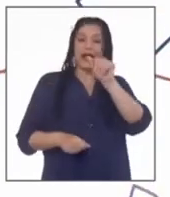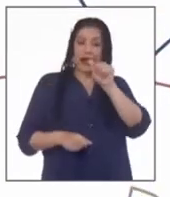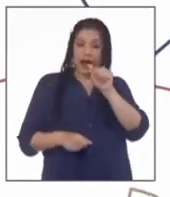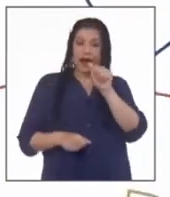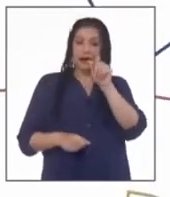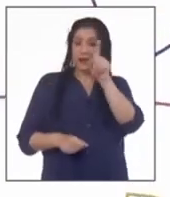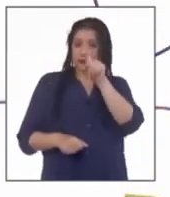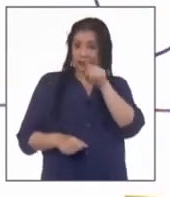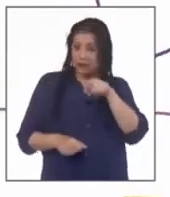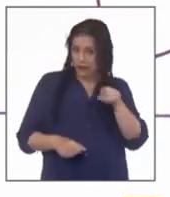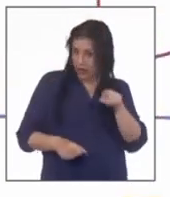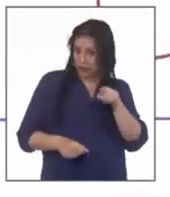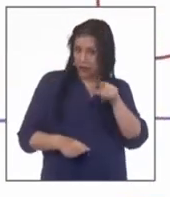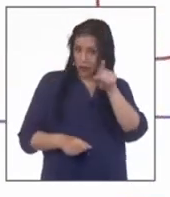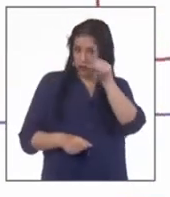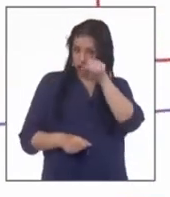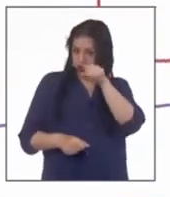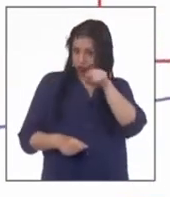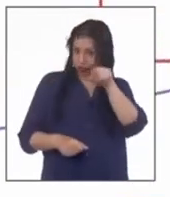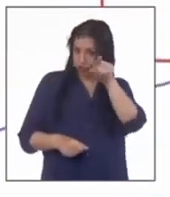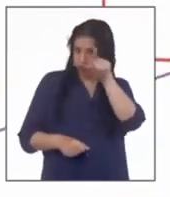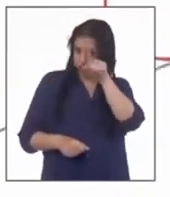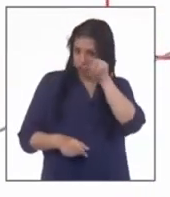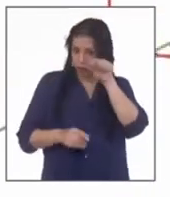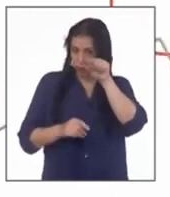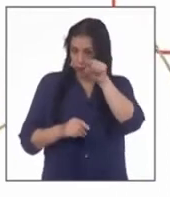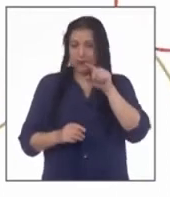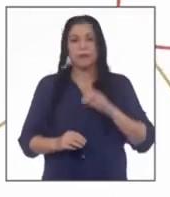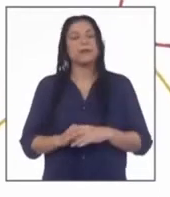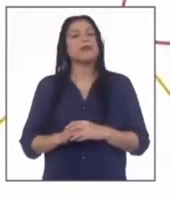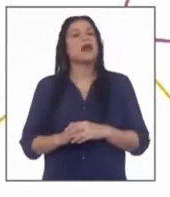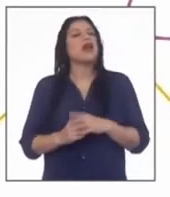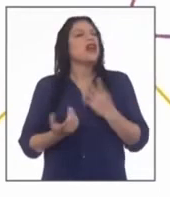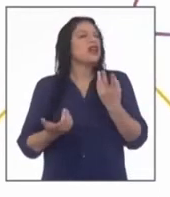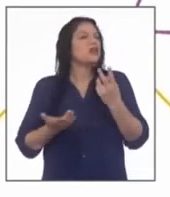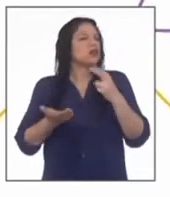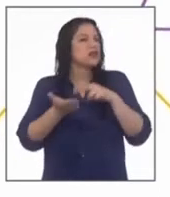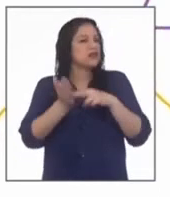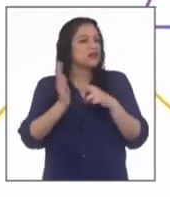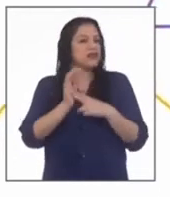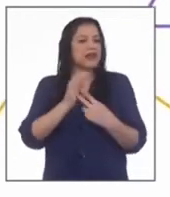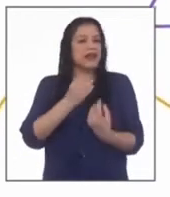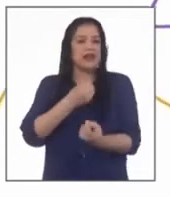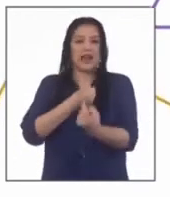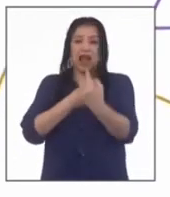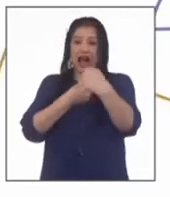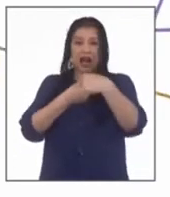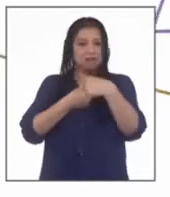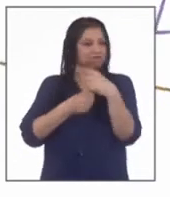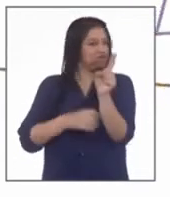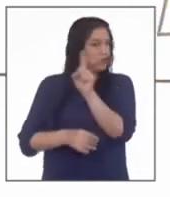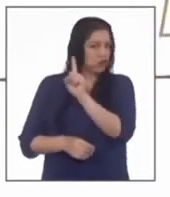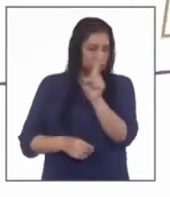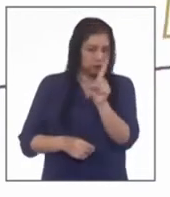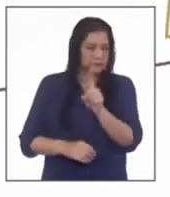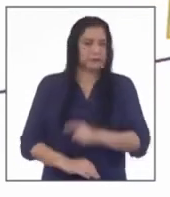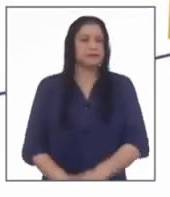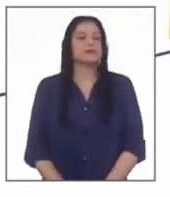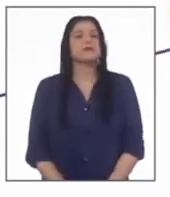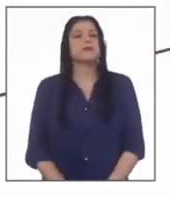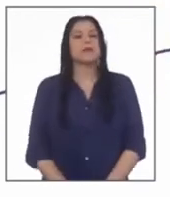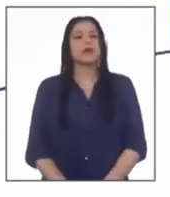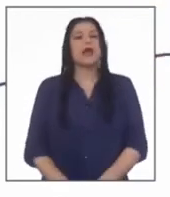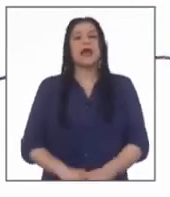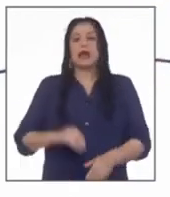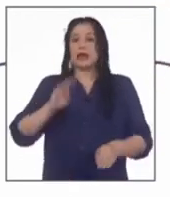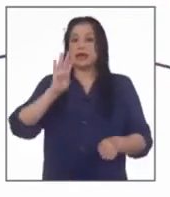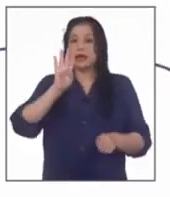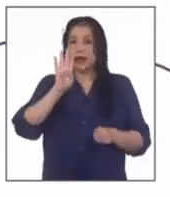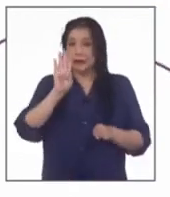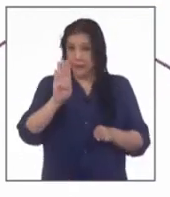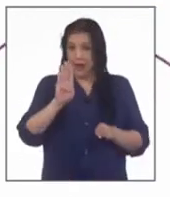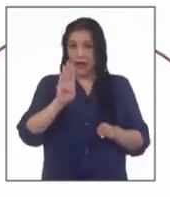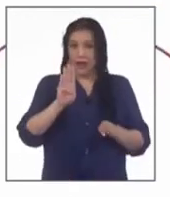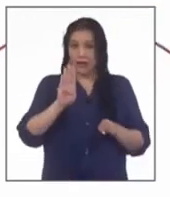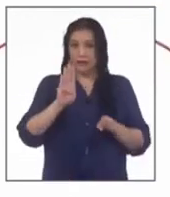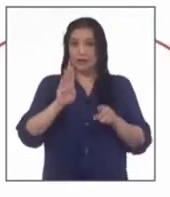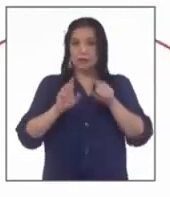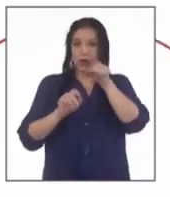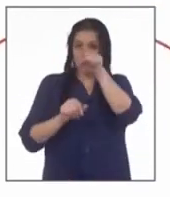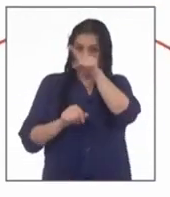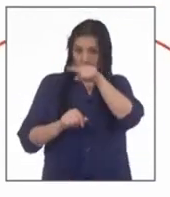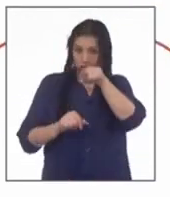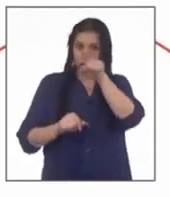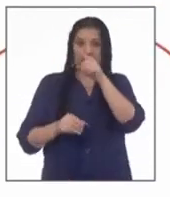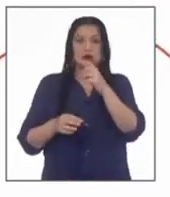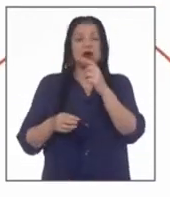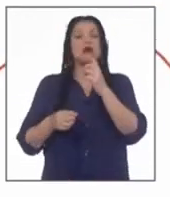considera abierto, es decir, se coloca una circunferencia, lo que indica que no se considera el valor de A. Y en el punto B se coloca un círculo,